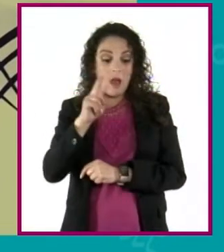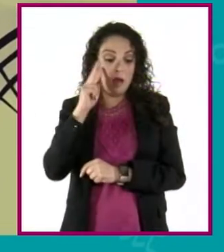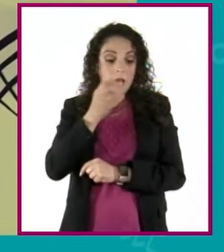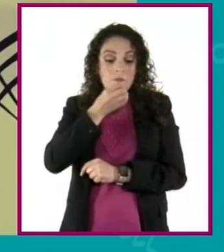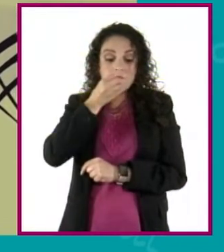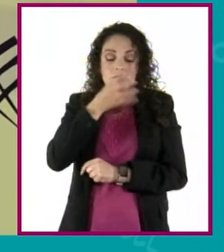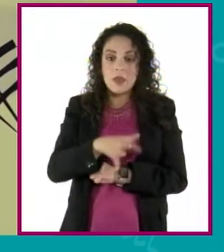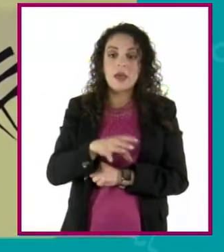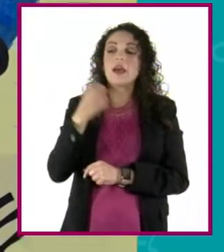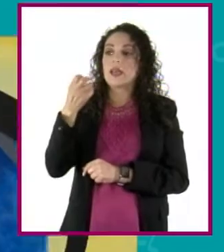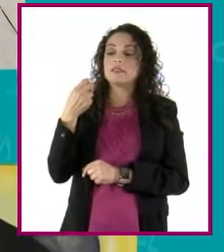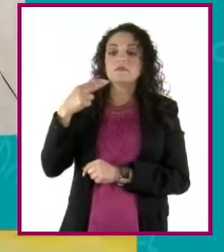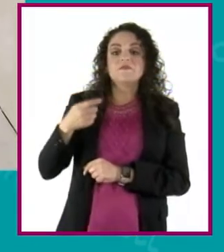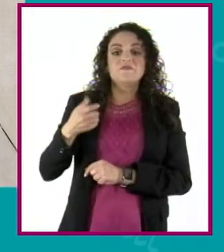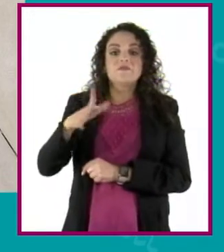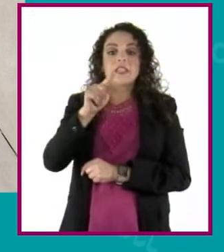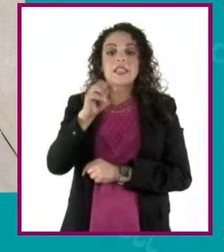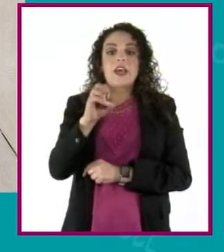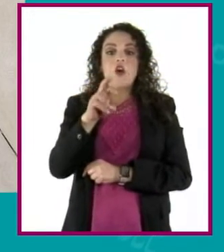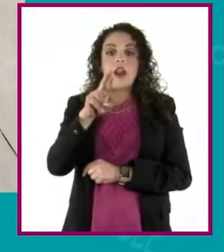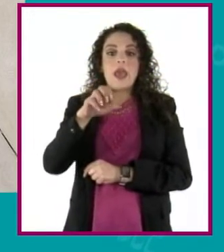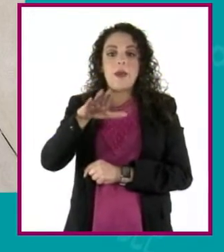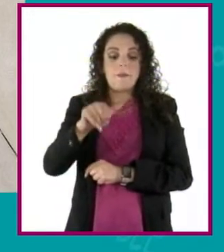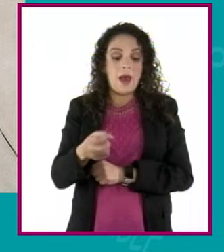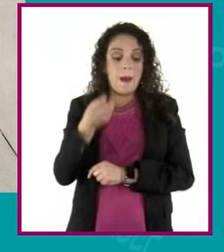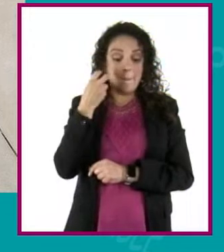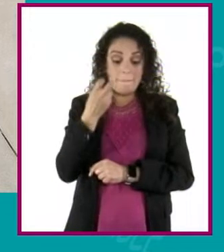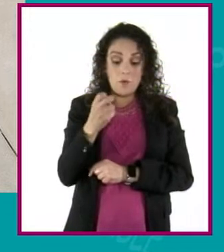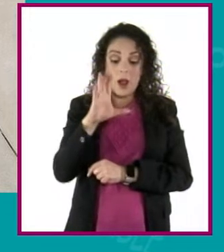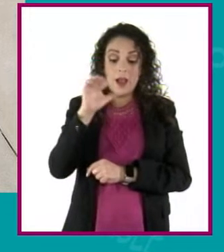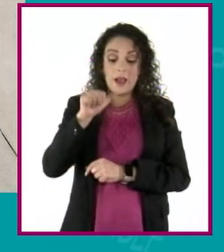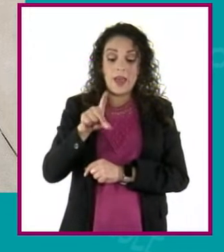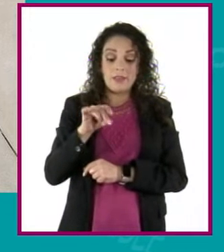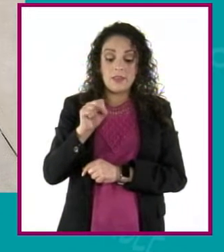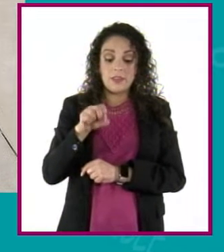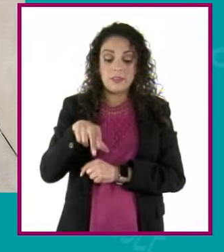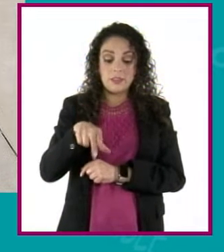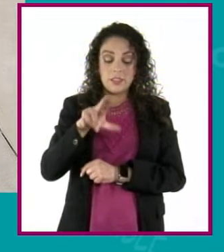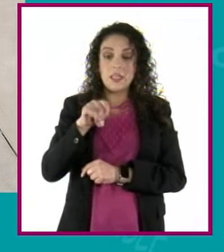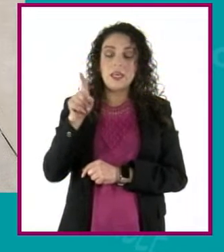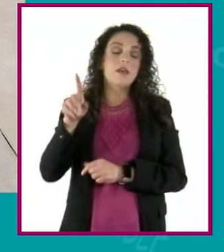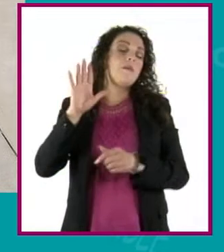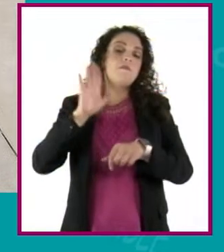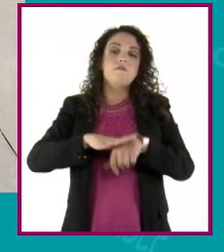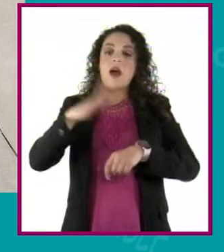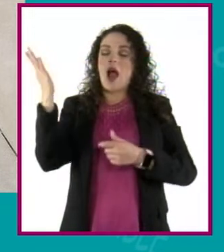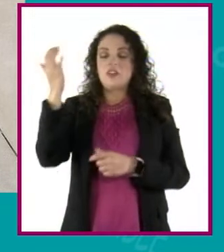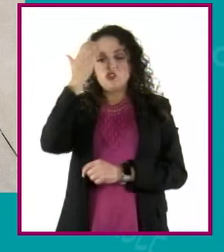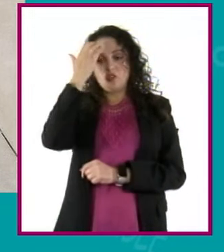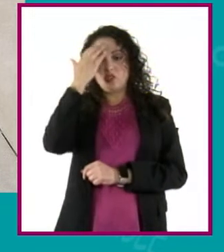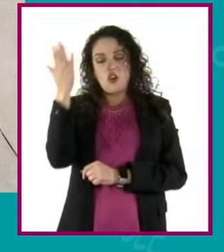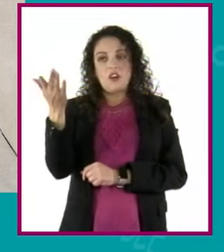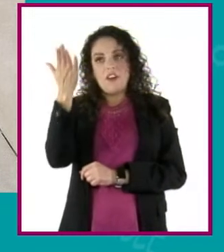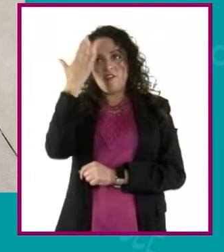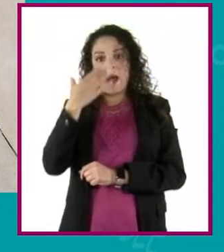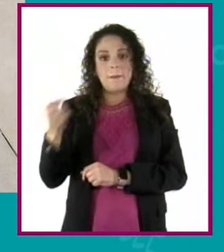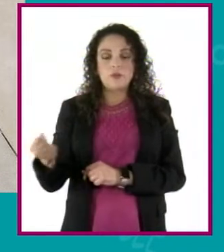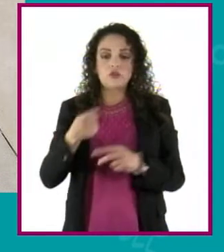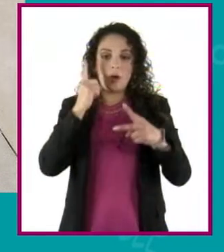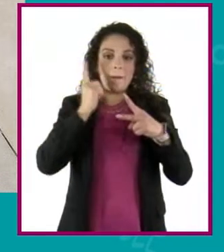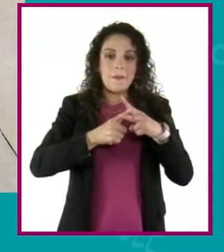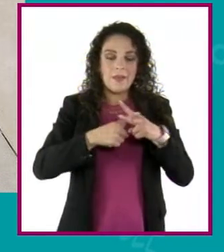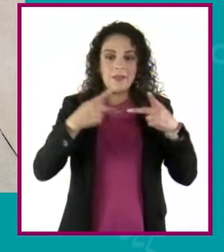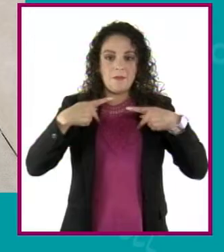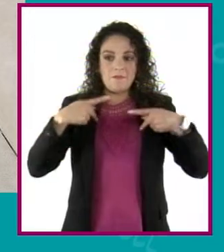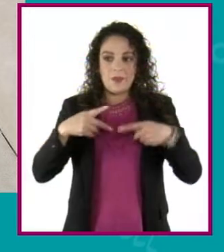los teoremas. Quizá por esto, Kandinsky es sumamente popular entre los matemáticos. Pero Kandinsky no era el único interesado